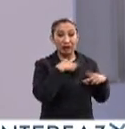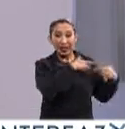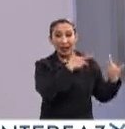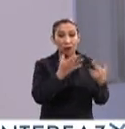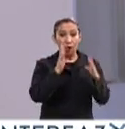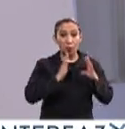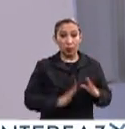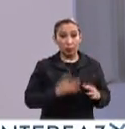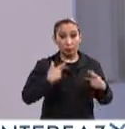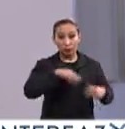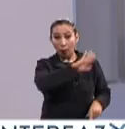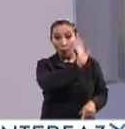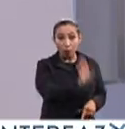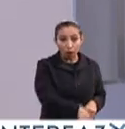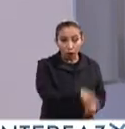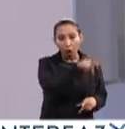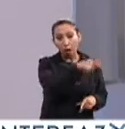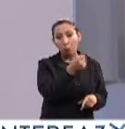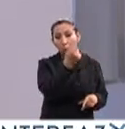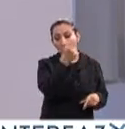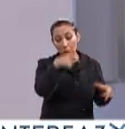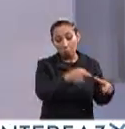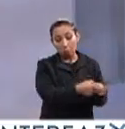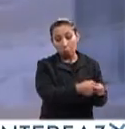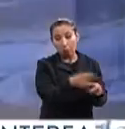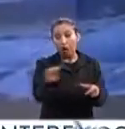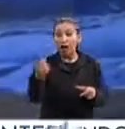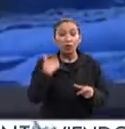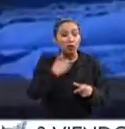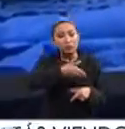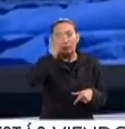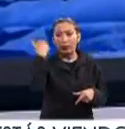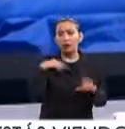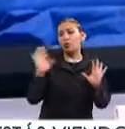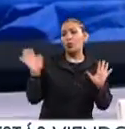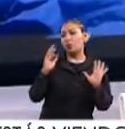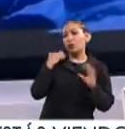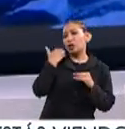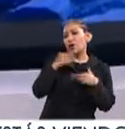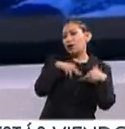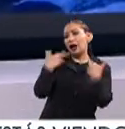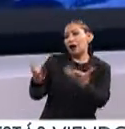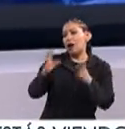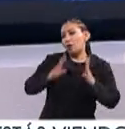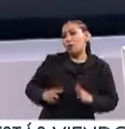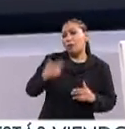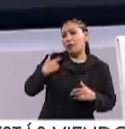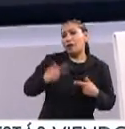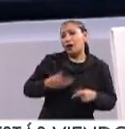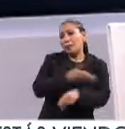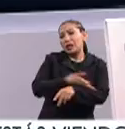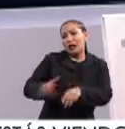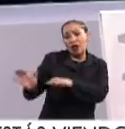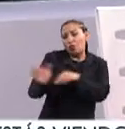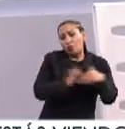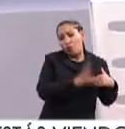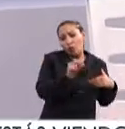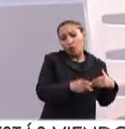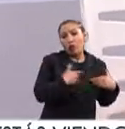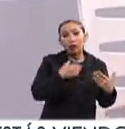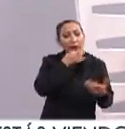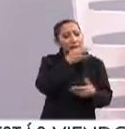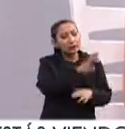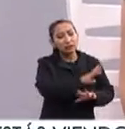son menos, ¿no? Cada vez hay más desinformación, los familiares no desean donar los órganos de sus familiares, aun cuando se